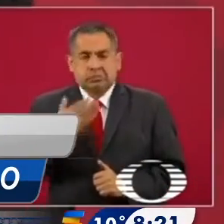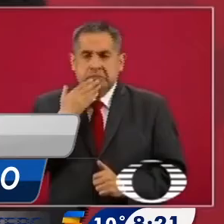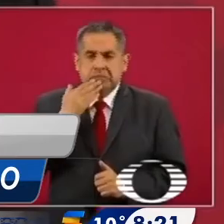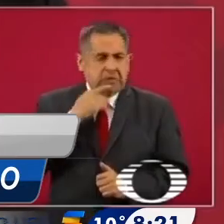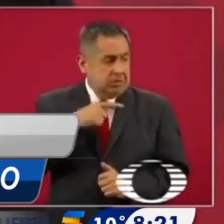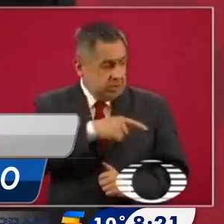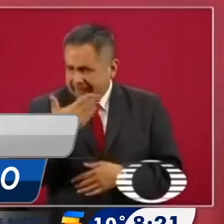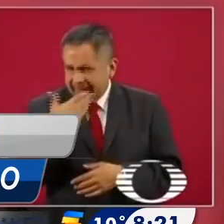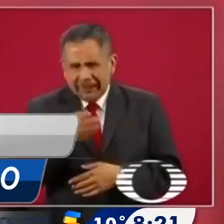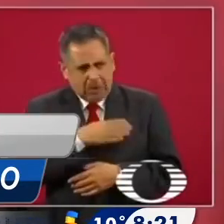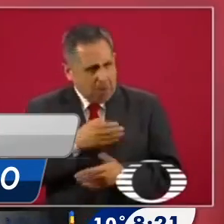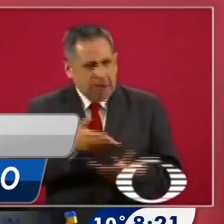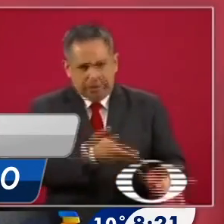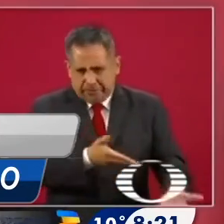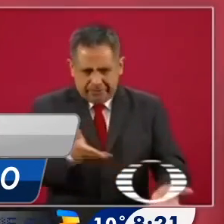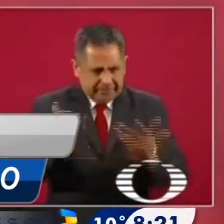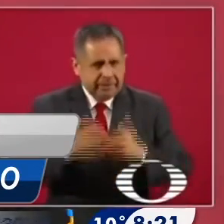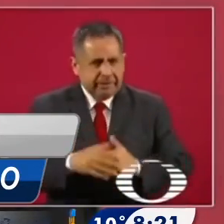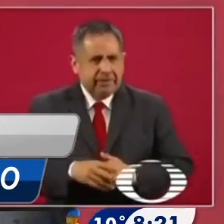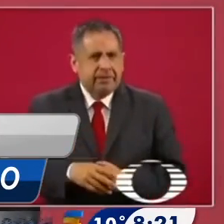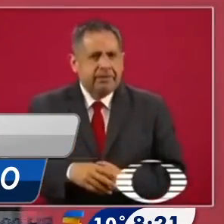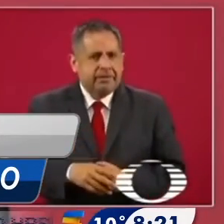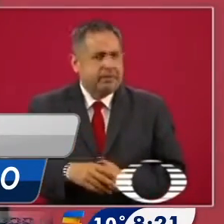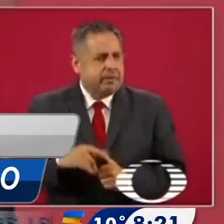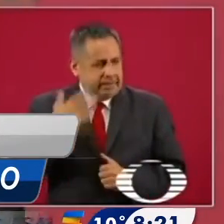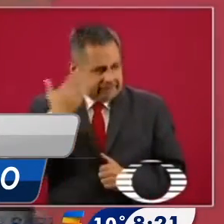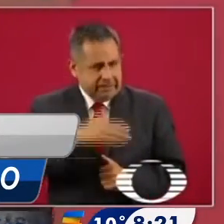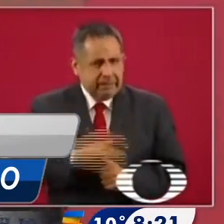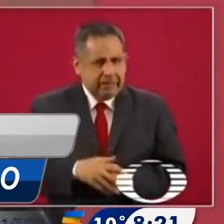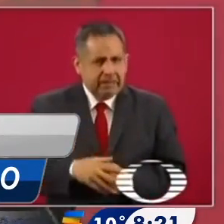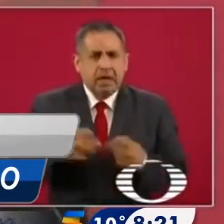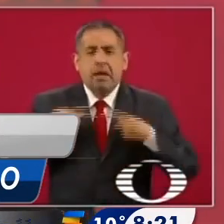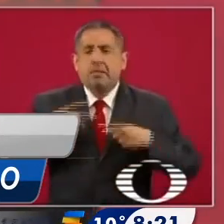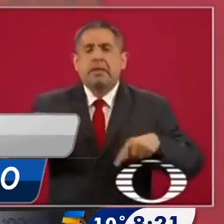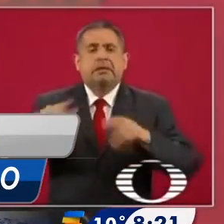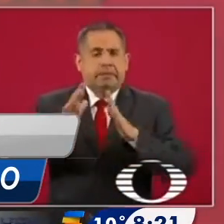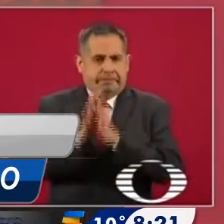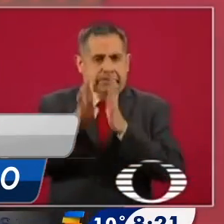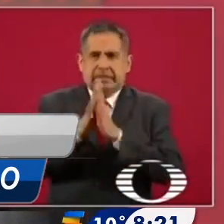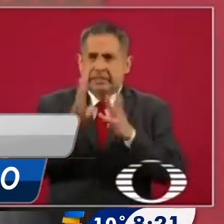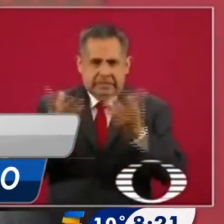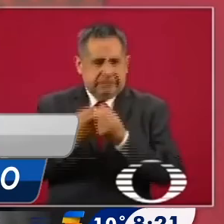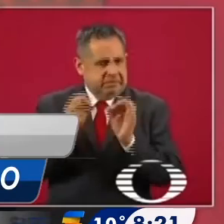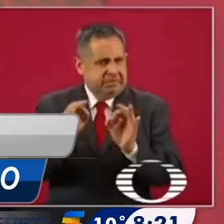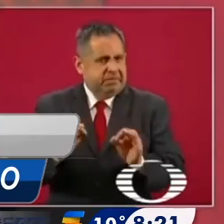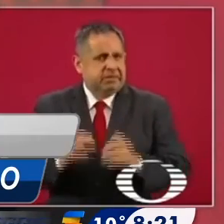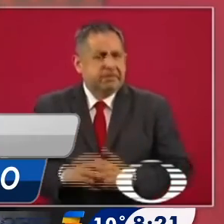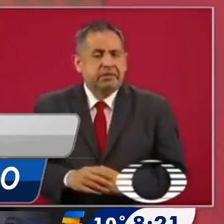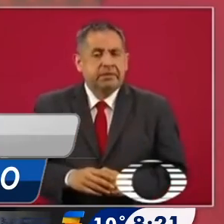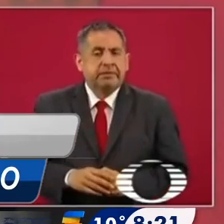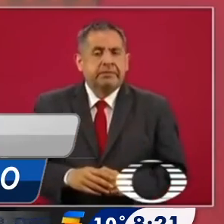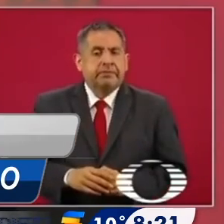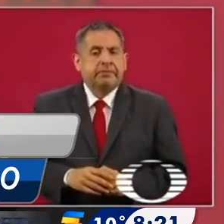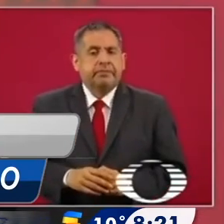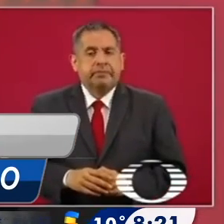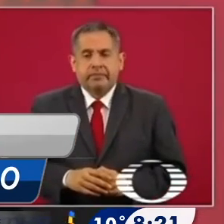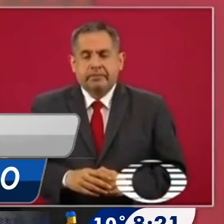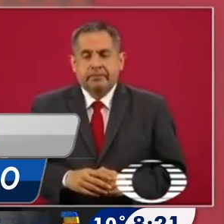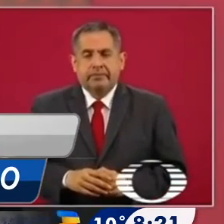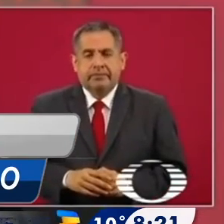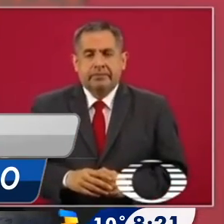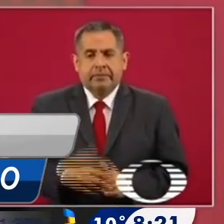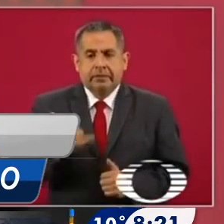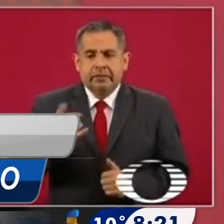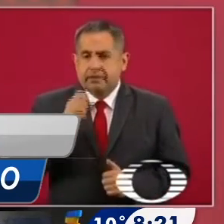federal, pero les pidió que informen bien. Qué bien que se va a llevar a cabo esa consulta para que la gente participe. Esta